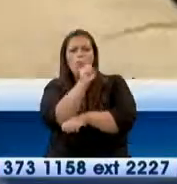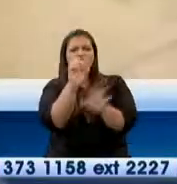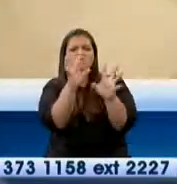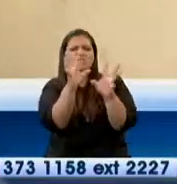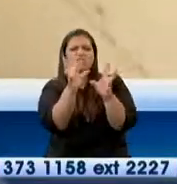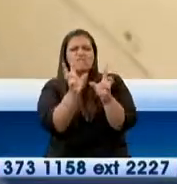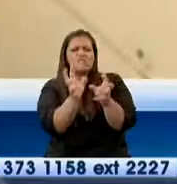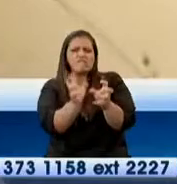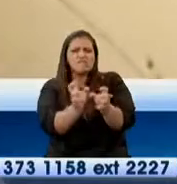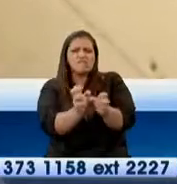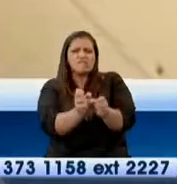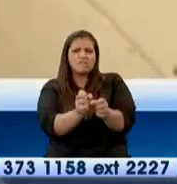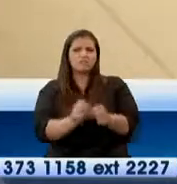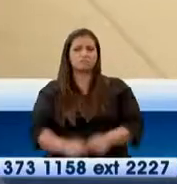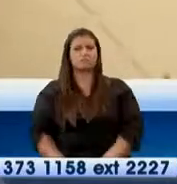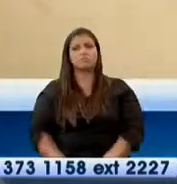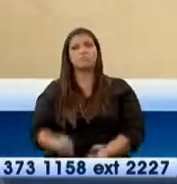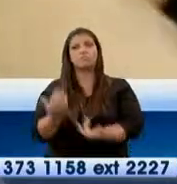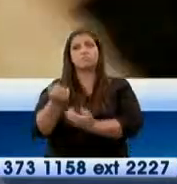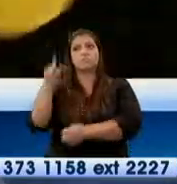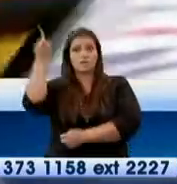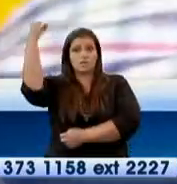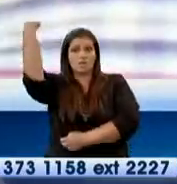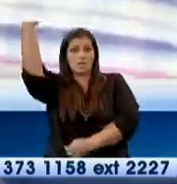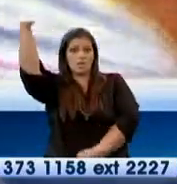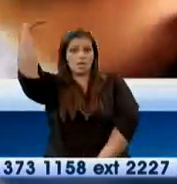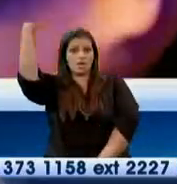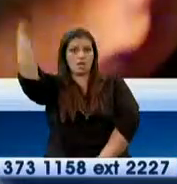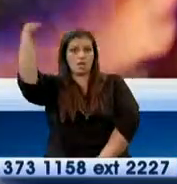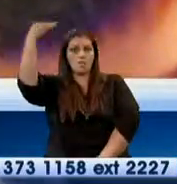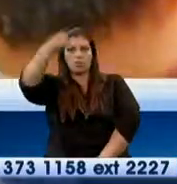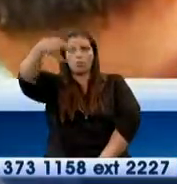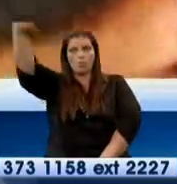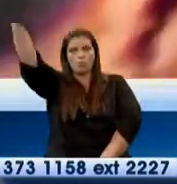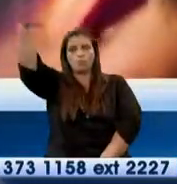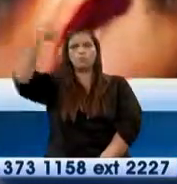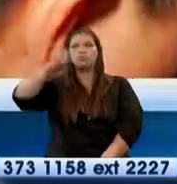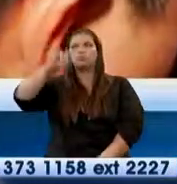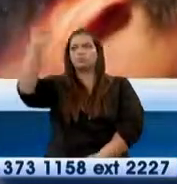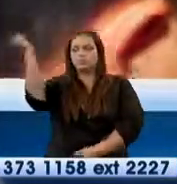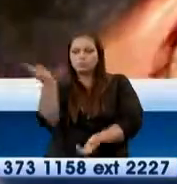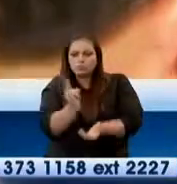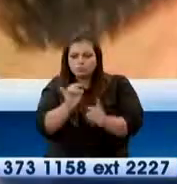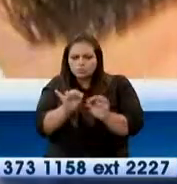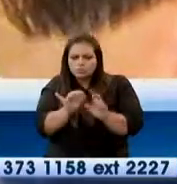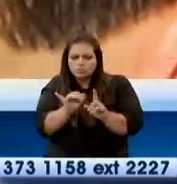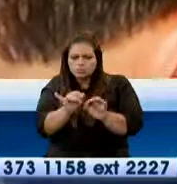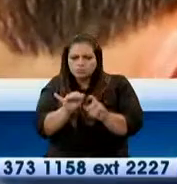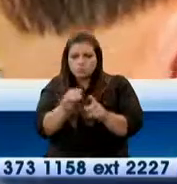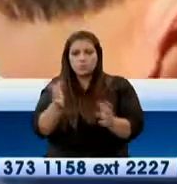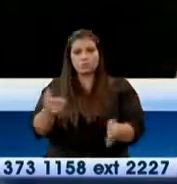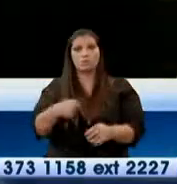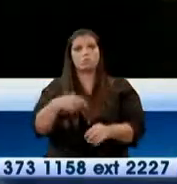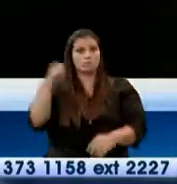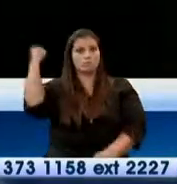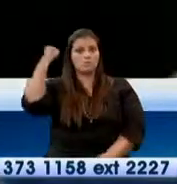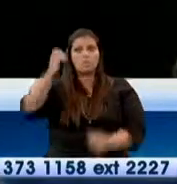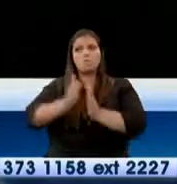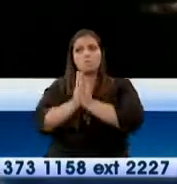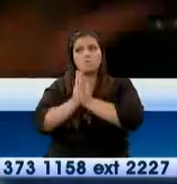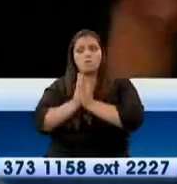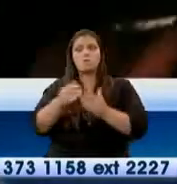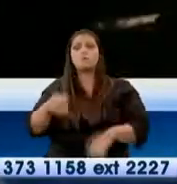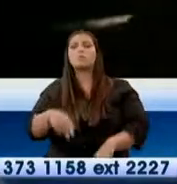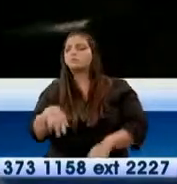Hay que ver en las cámaras qué dicen. ¿No? Eso es una evidencia que existe y nosotros tenemos derecho a pedir eso. ¿No? El impacto